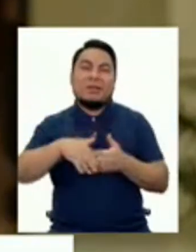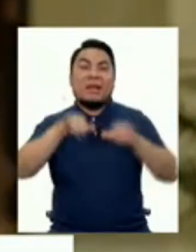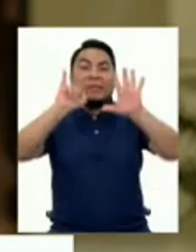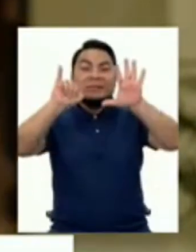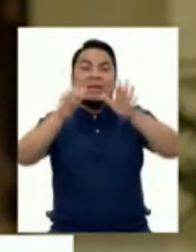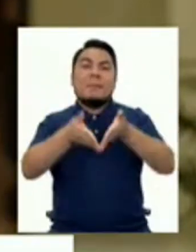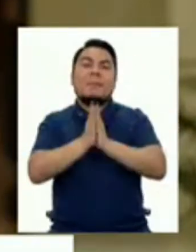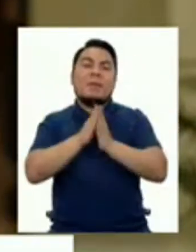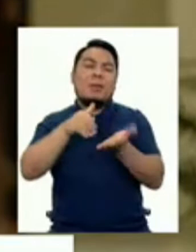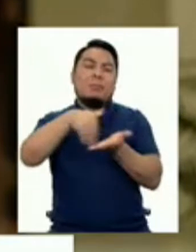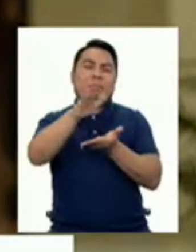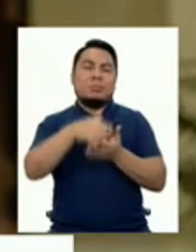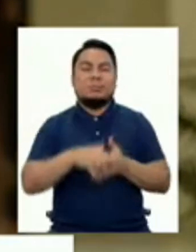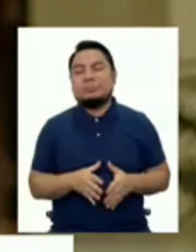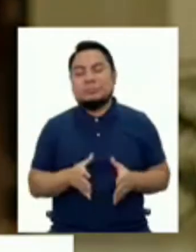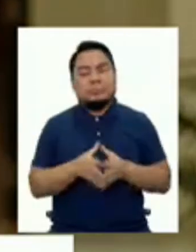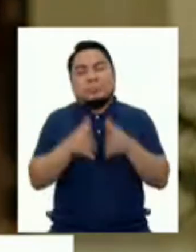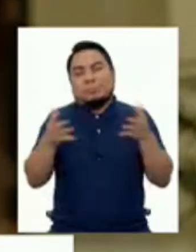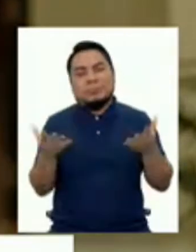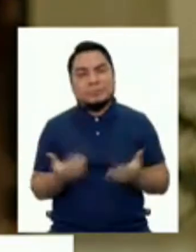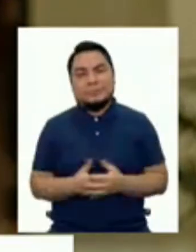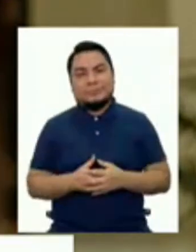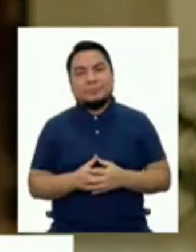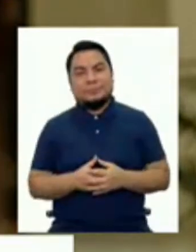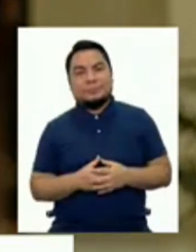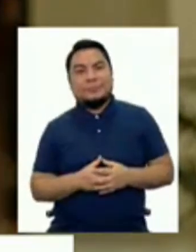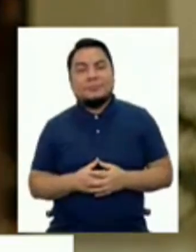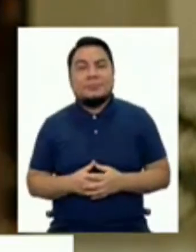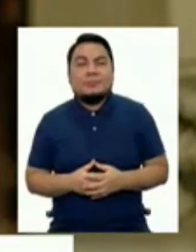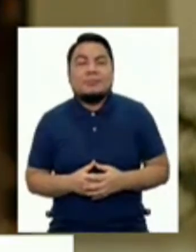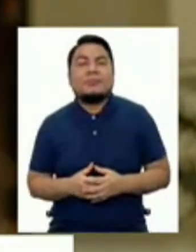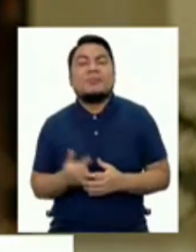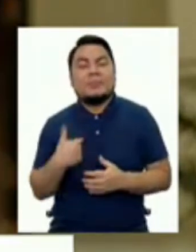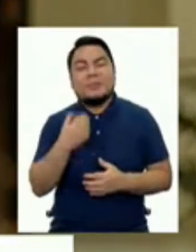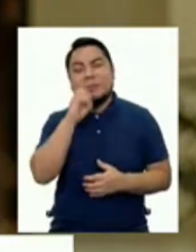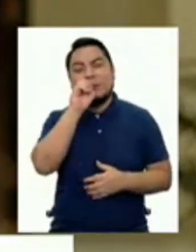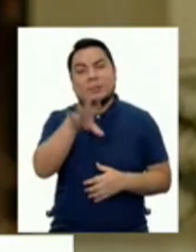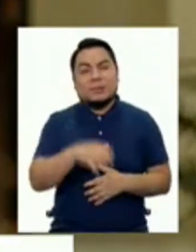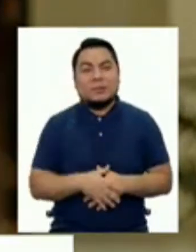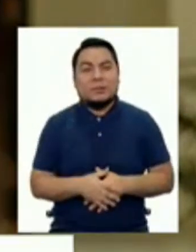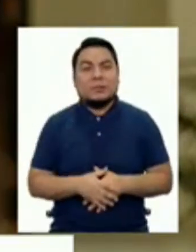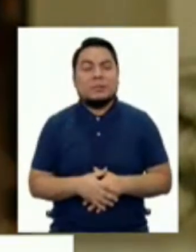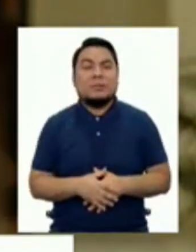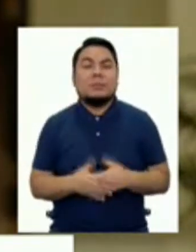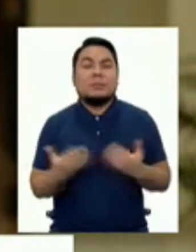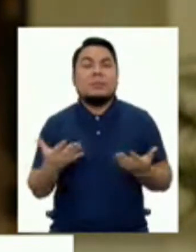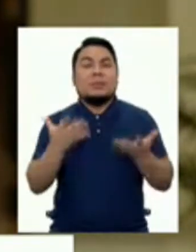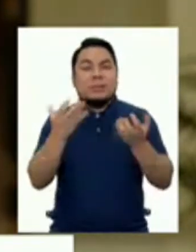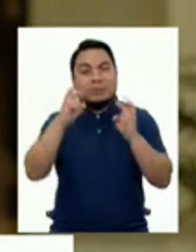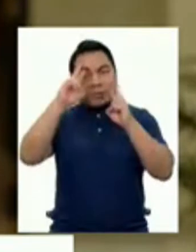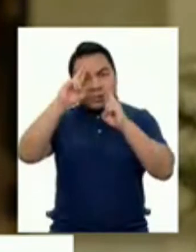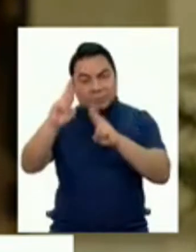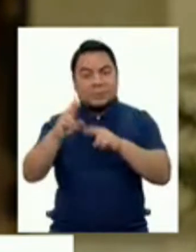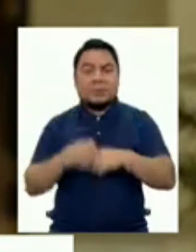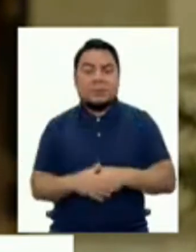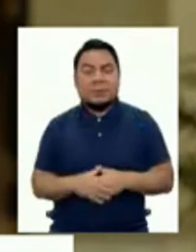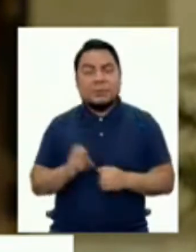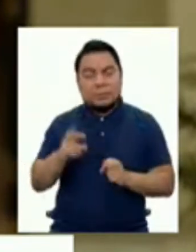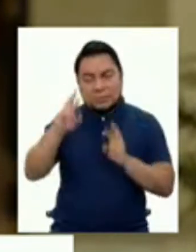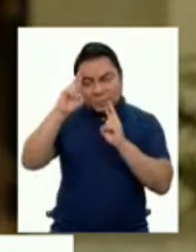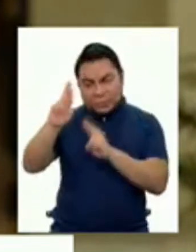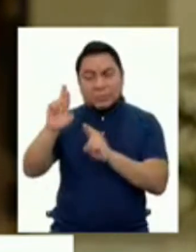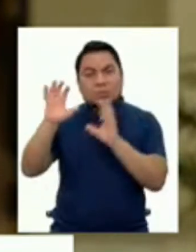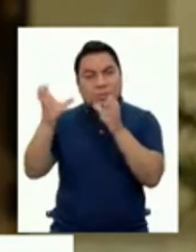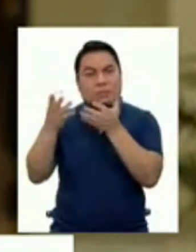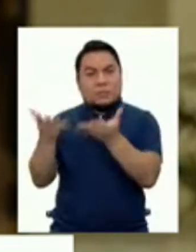de interpelación nos parece un exceso. Como le digo, queremos respetar y